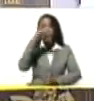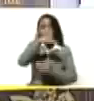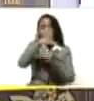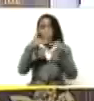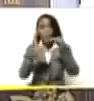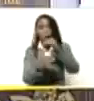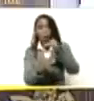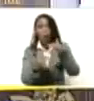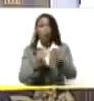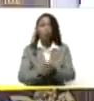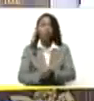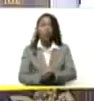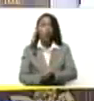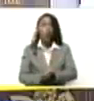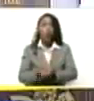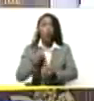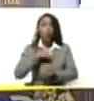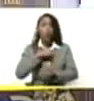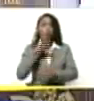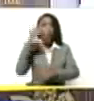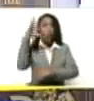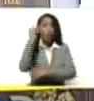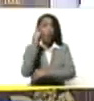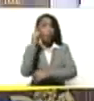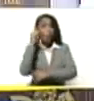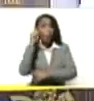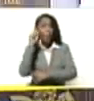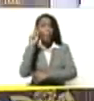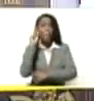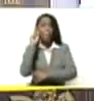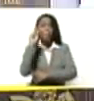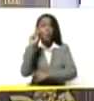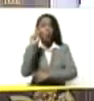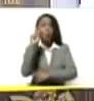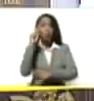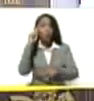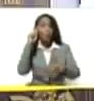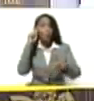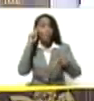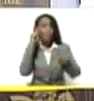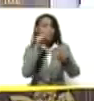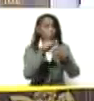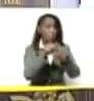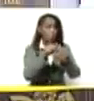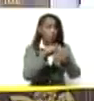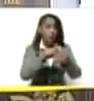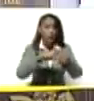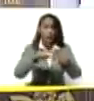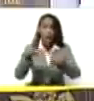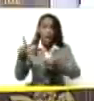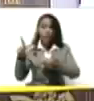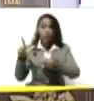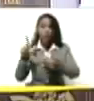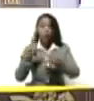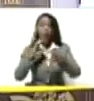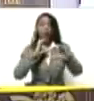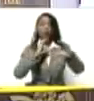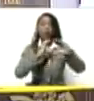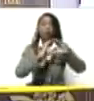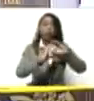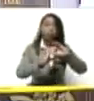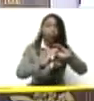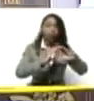en el mundo yo le digo a los padres levanten la mano a los que son padres y